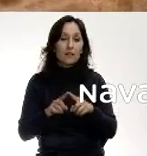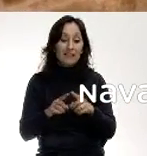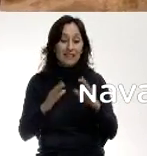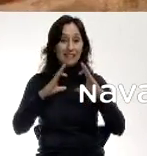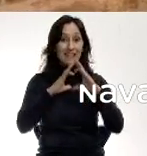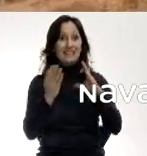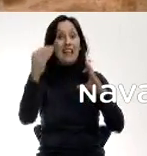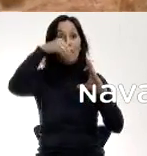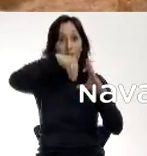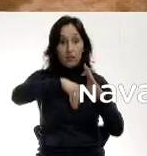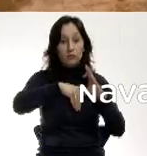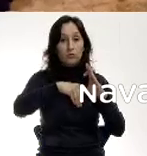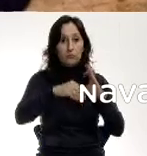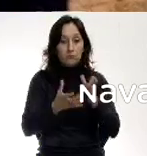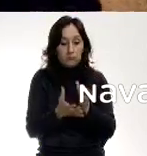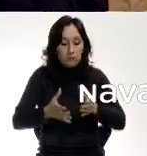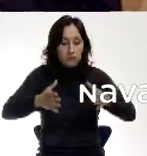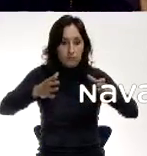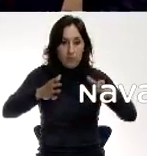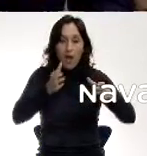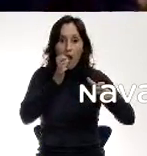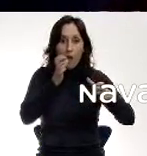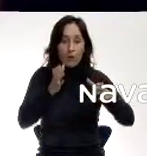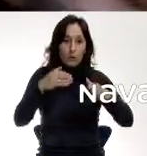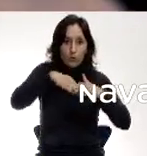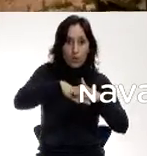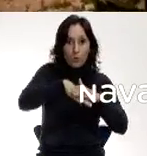iglesia, como vamos a verlo después. ¿Lo vamos a poder ver? Sí, sí, sí.